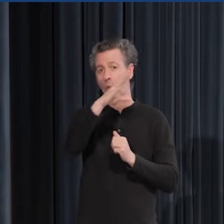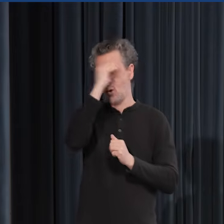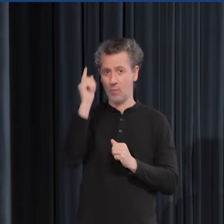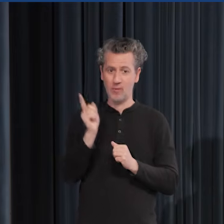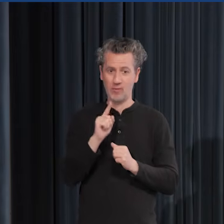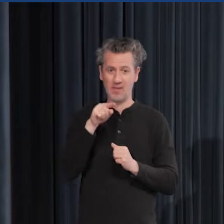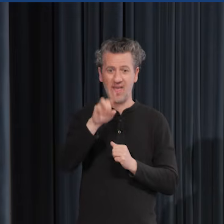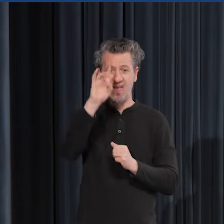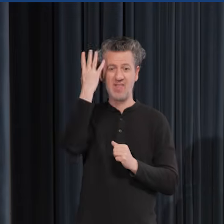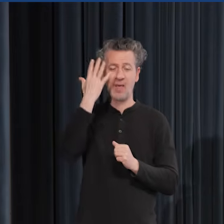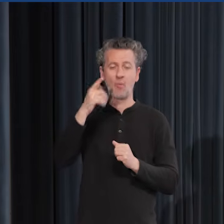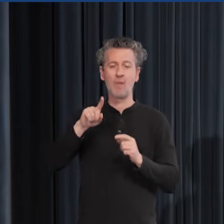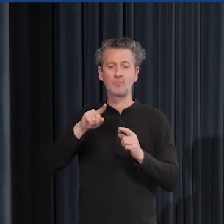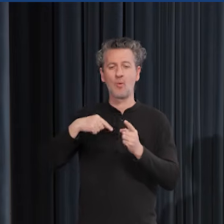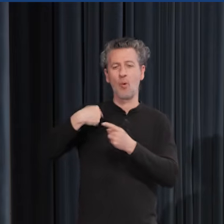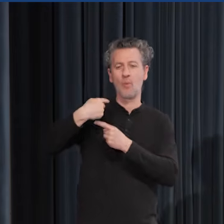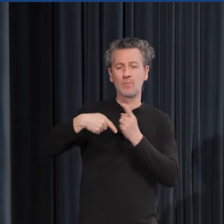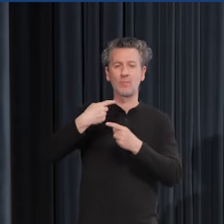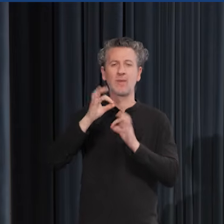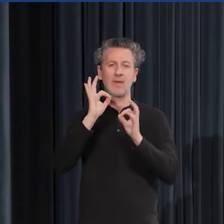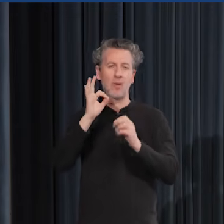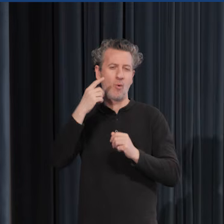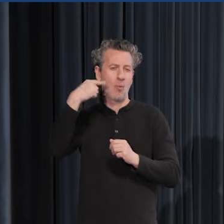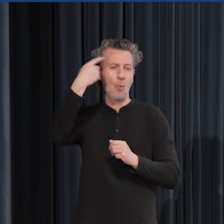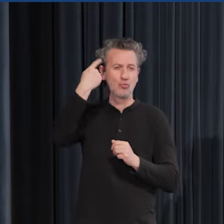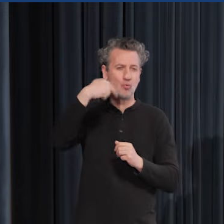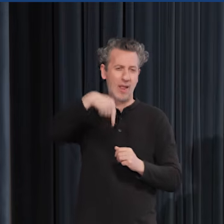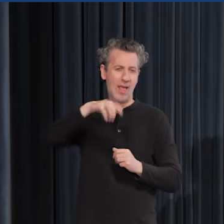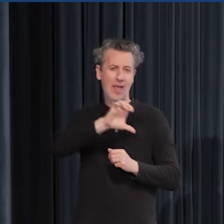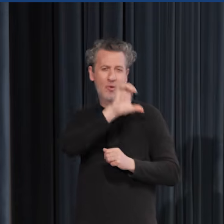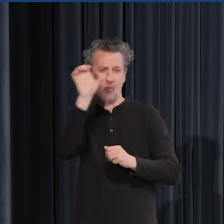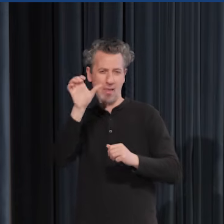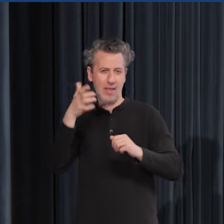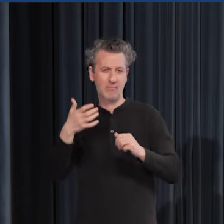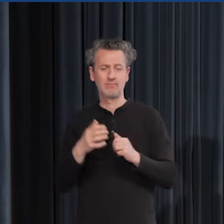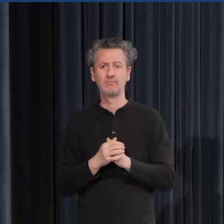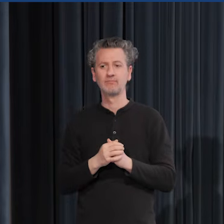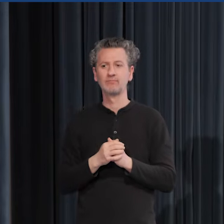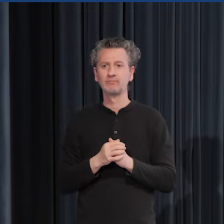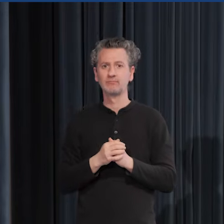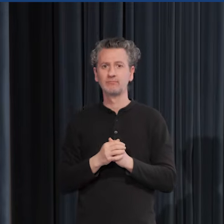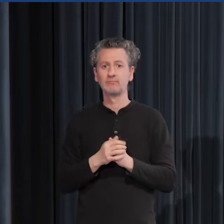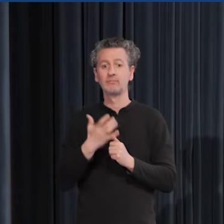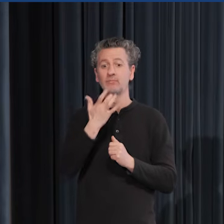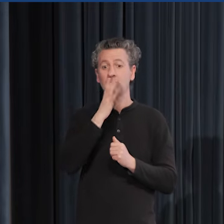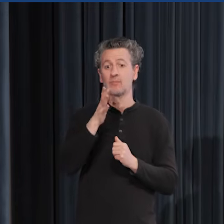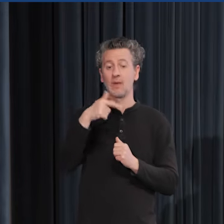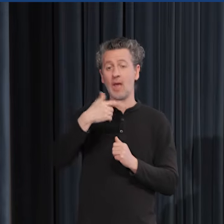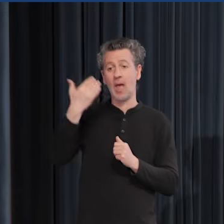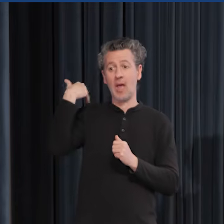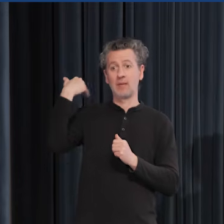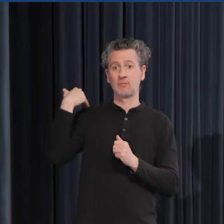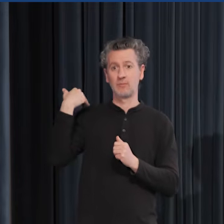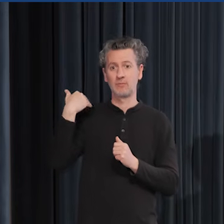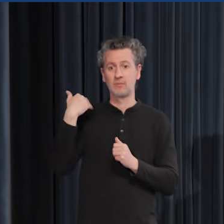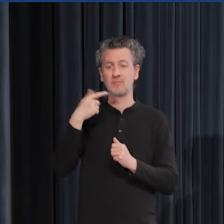una idea de nuestra cultura occidental porque, por ejemplo, en buena parte del antiplano andino las tareas asociadas a la construcción se